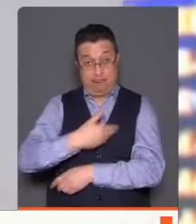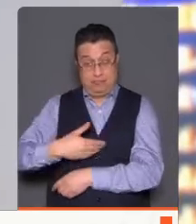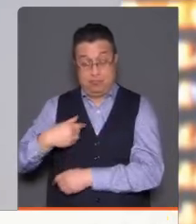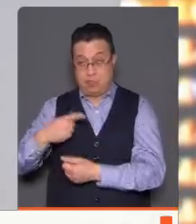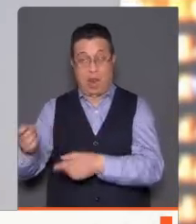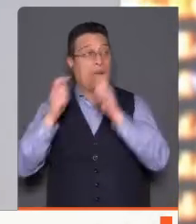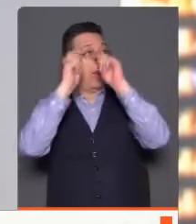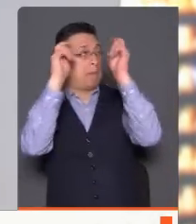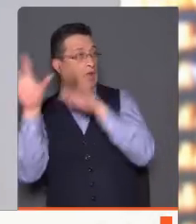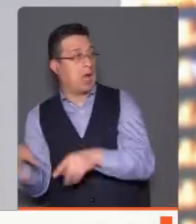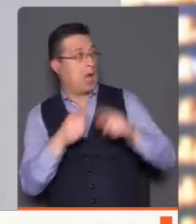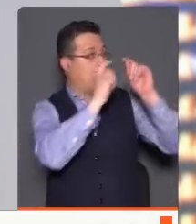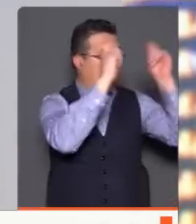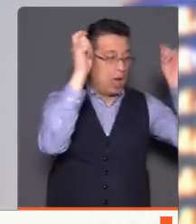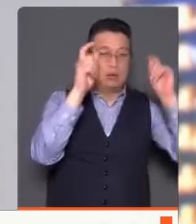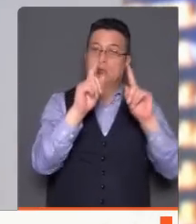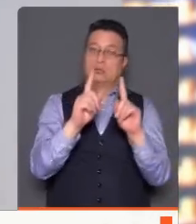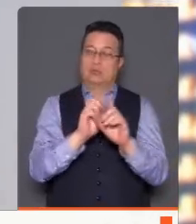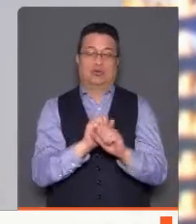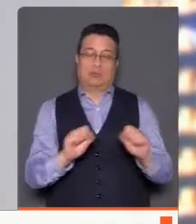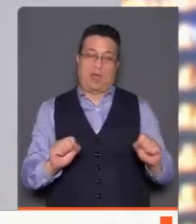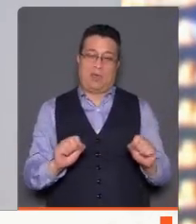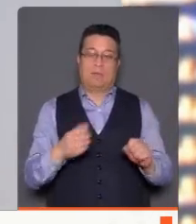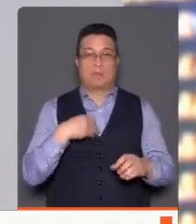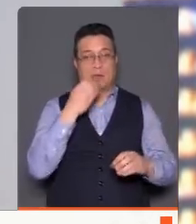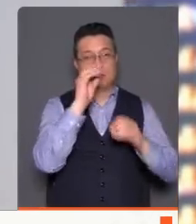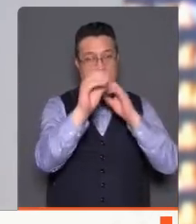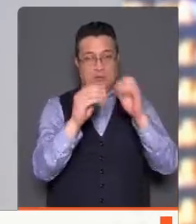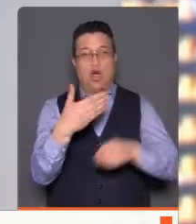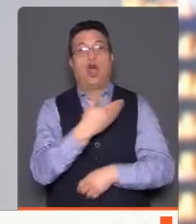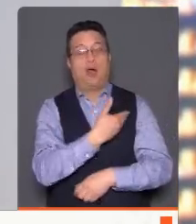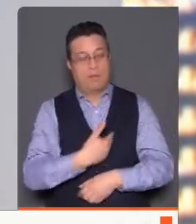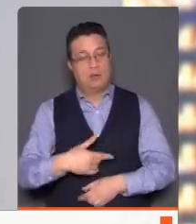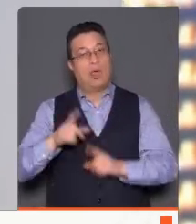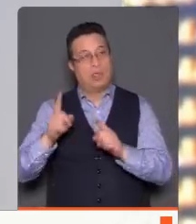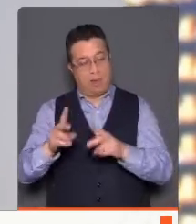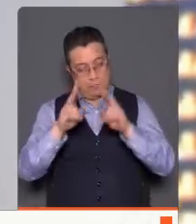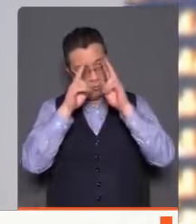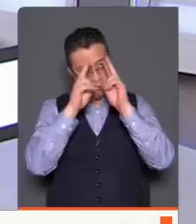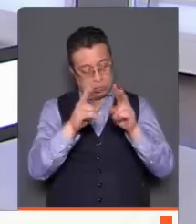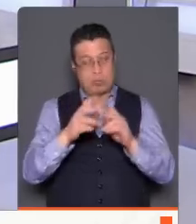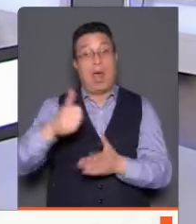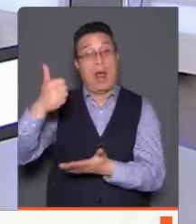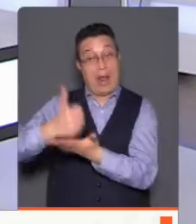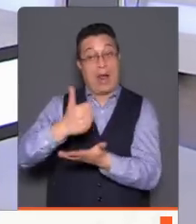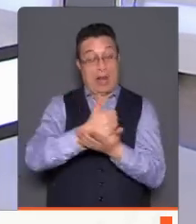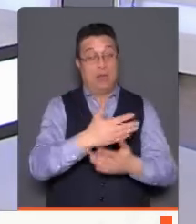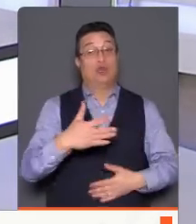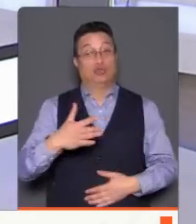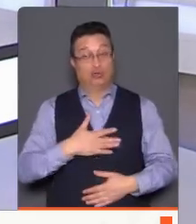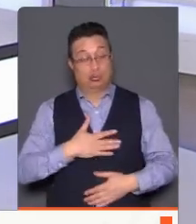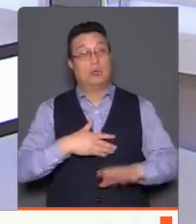puede hacer de esa manera, ¿ya? Yo llamo a la gente que está en el gobierno central a respetarlo. Los alcaldes, por lo menos yo, he sido muy